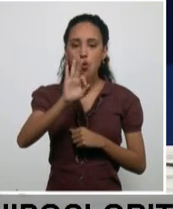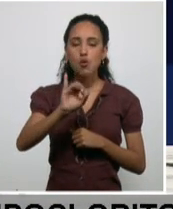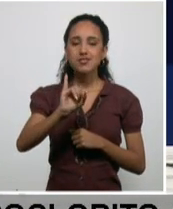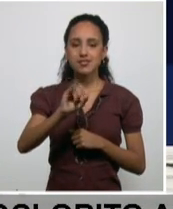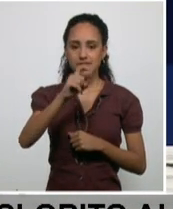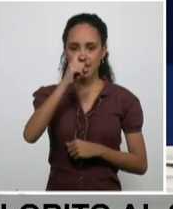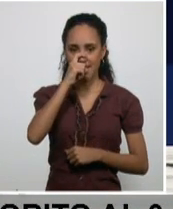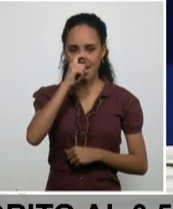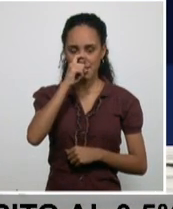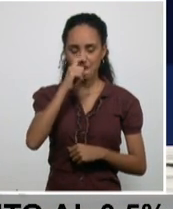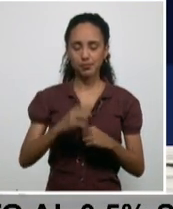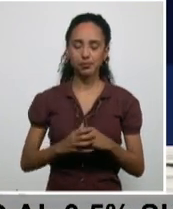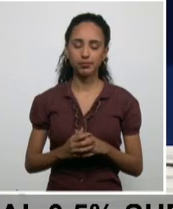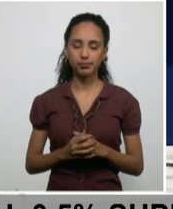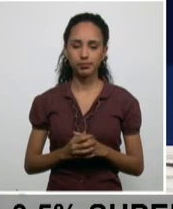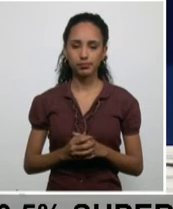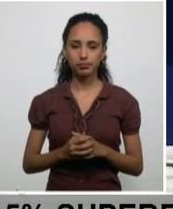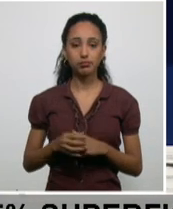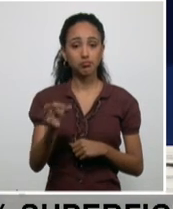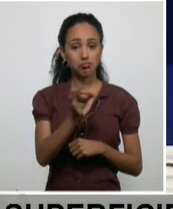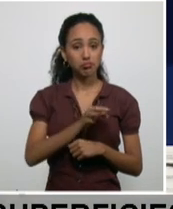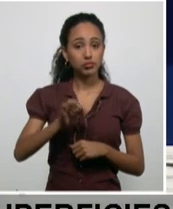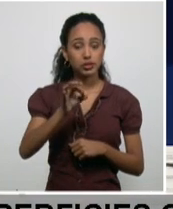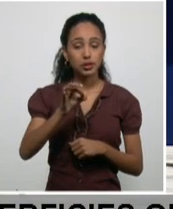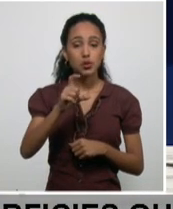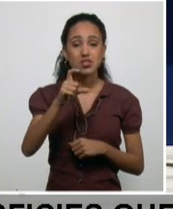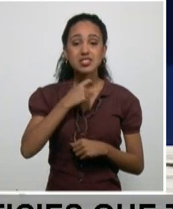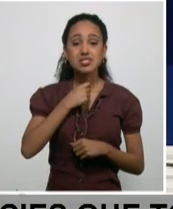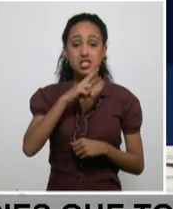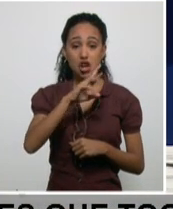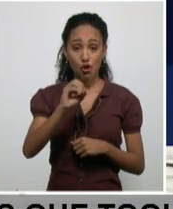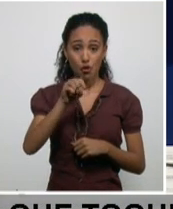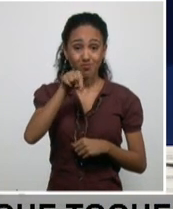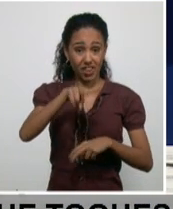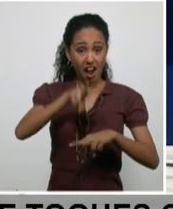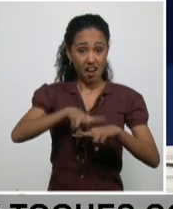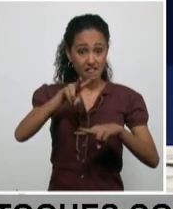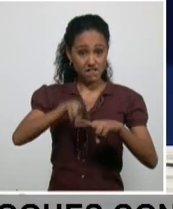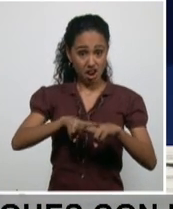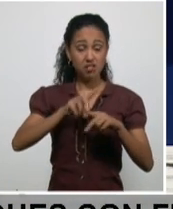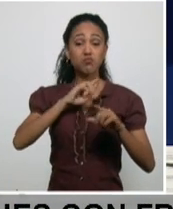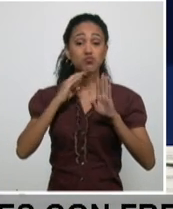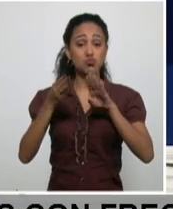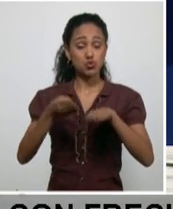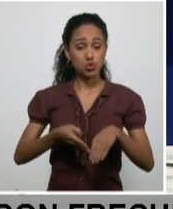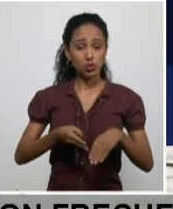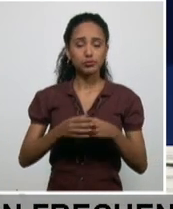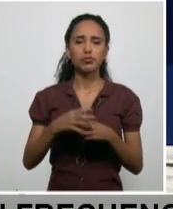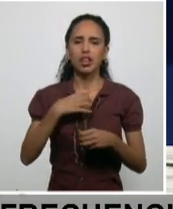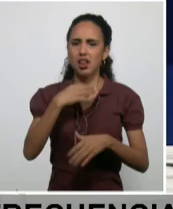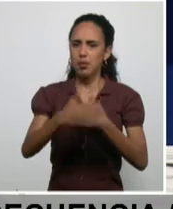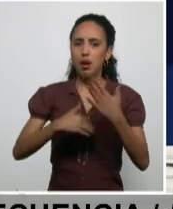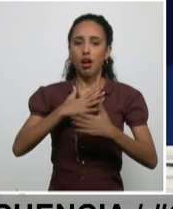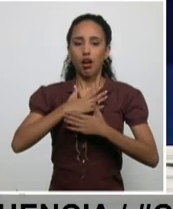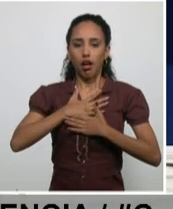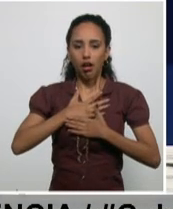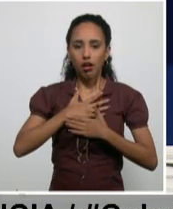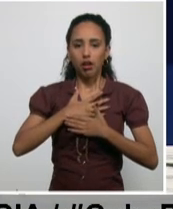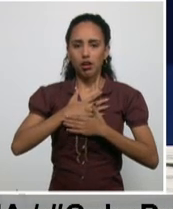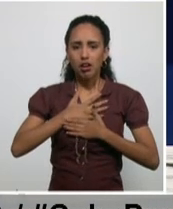edad, del municipio Cerro, también de aquí de La Habana, con antecedentes de asma bronquial y